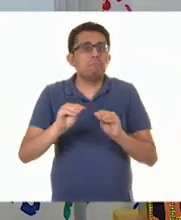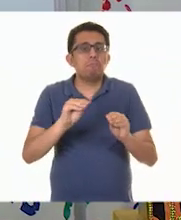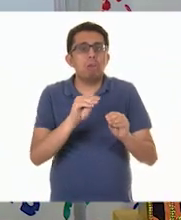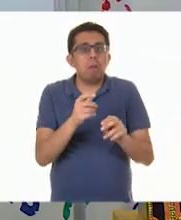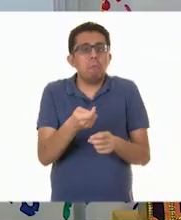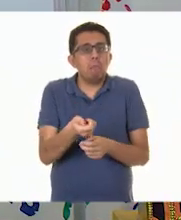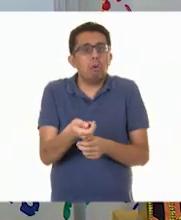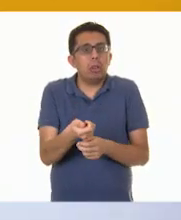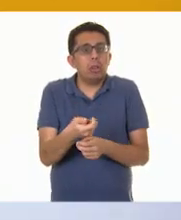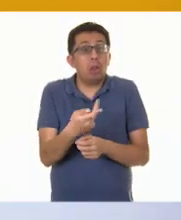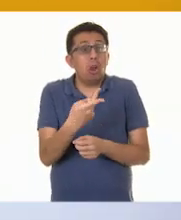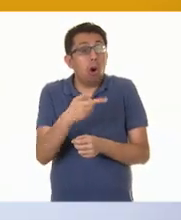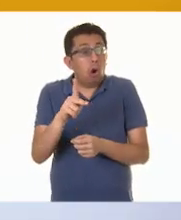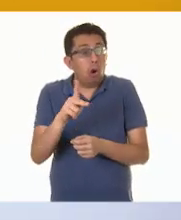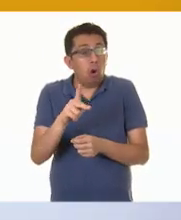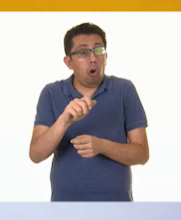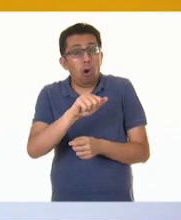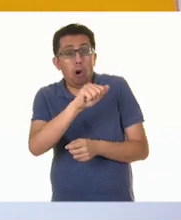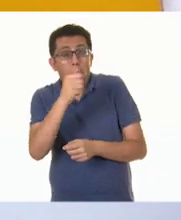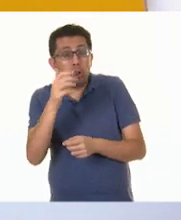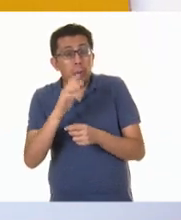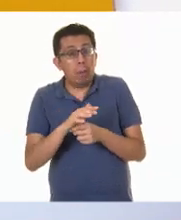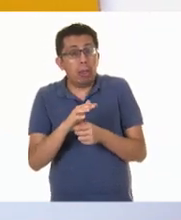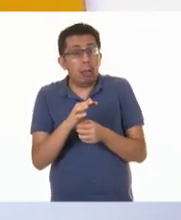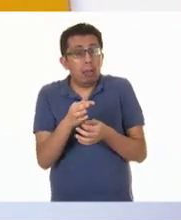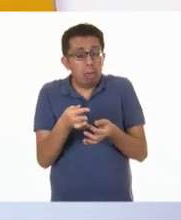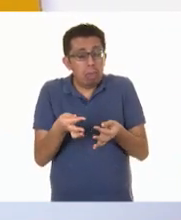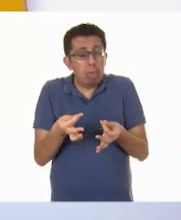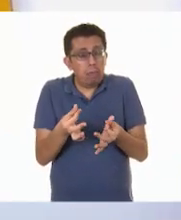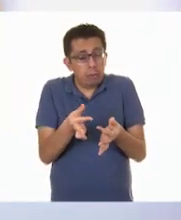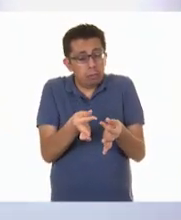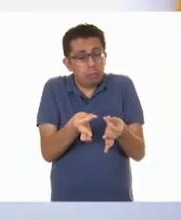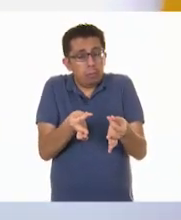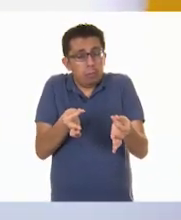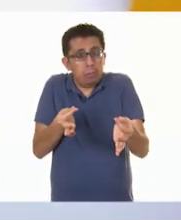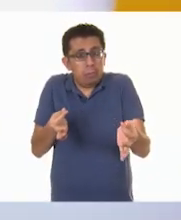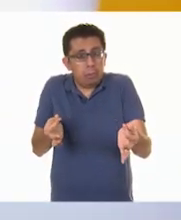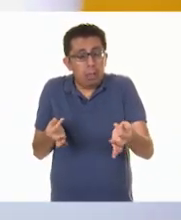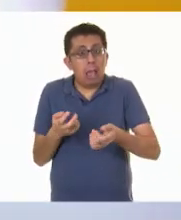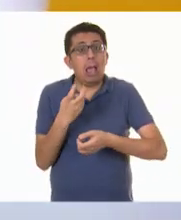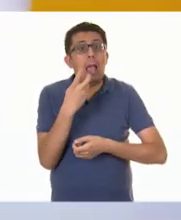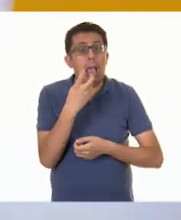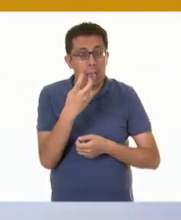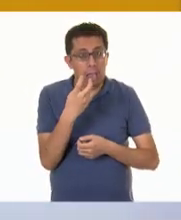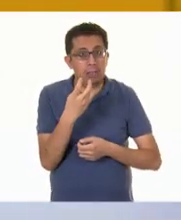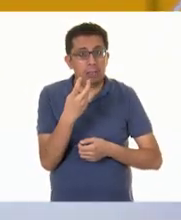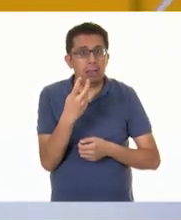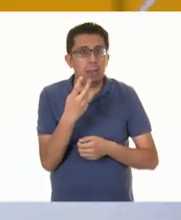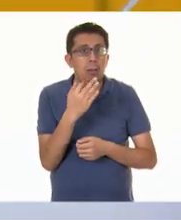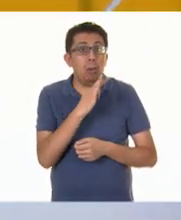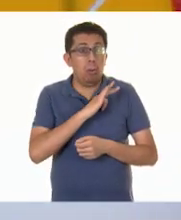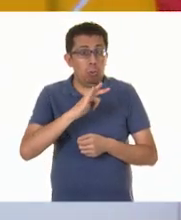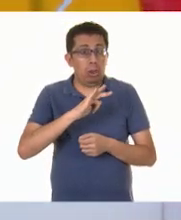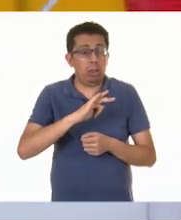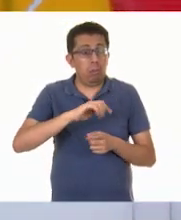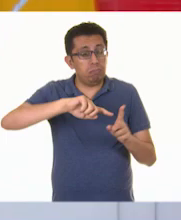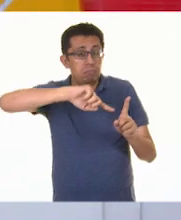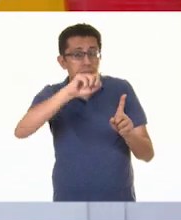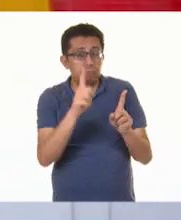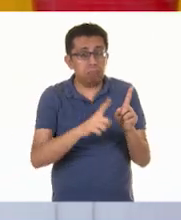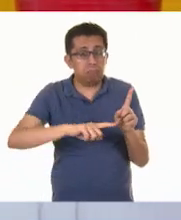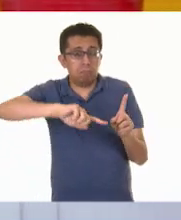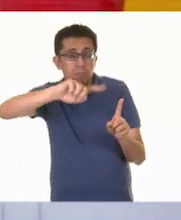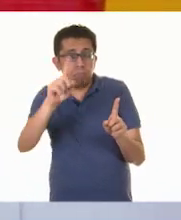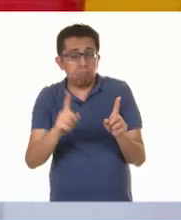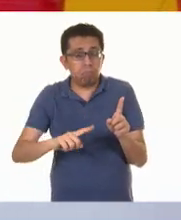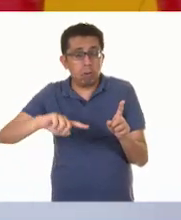cambio el otro, como es más delgado, cuando tú hablas y generas esas ondas sonoras, permite que se muevan con mayor intensidad y me escuches hasta